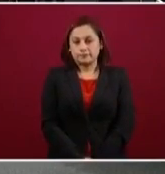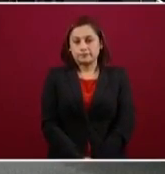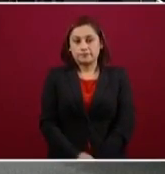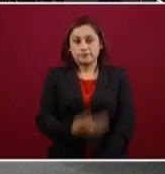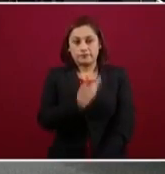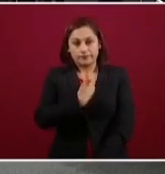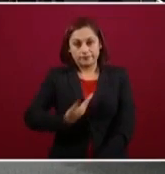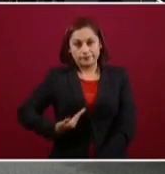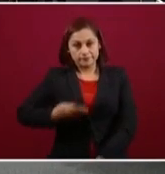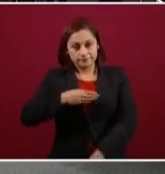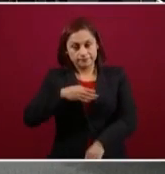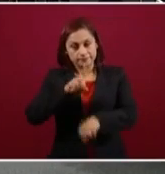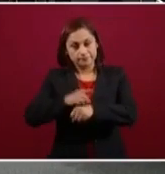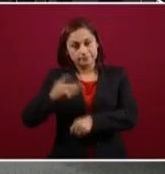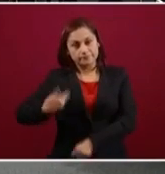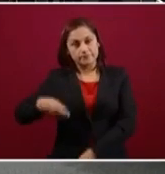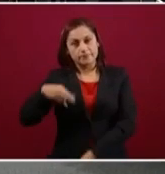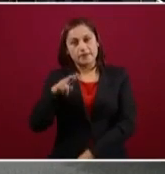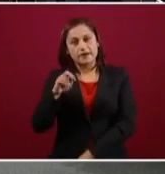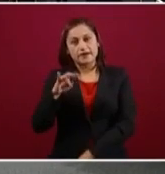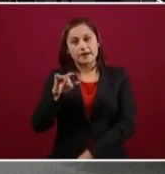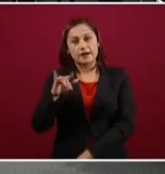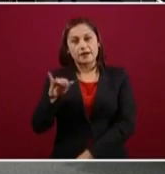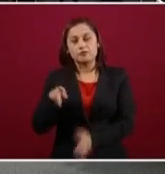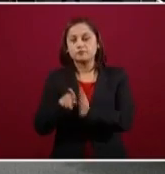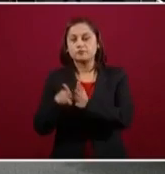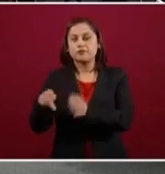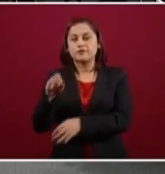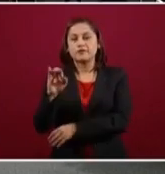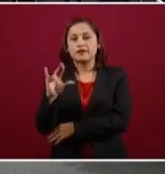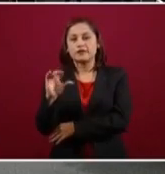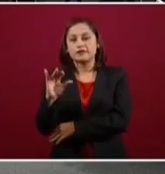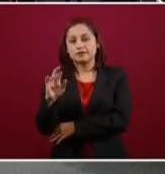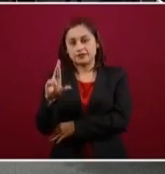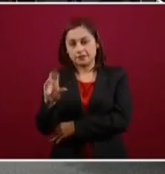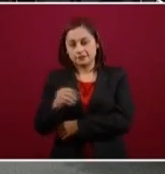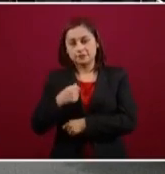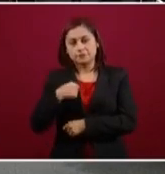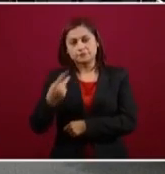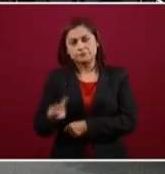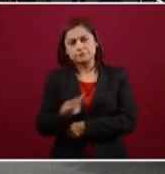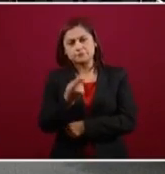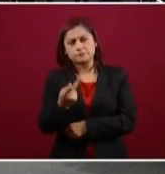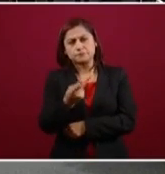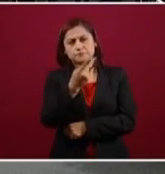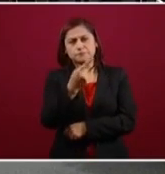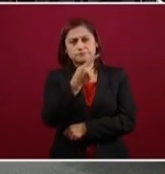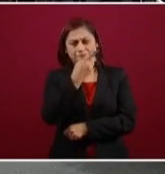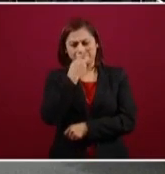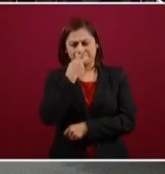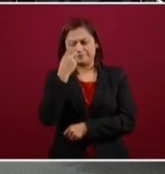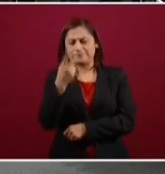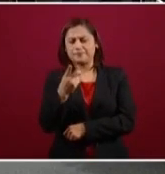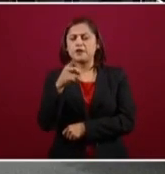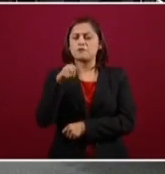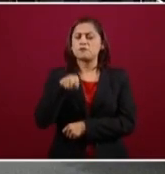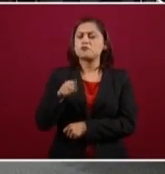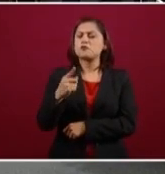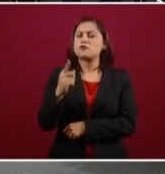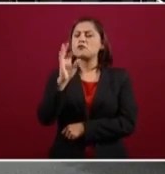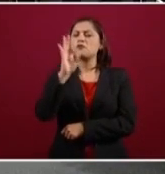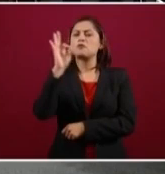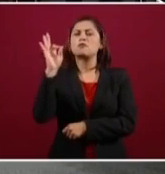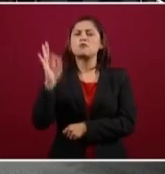Presidente, buenos días. Mariana León del Financiero. Preguntarle sobre este crecimiento de 0.1% que se da en el